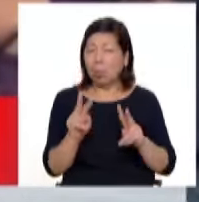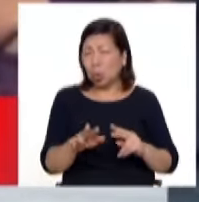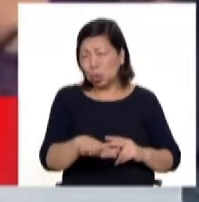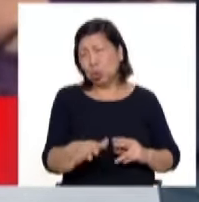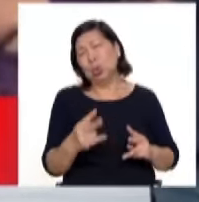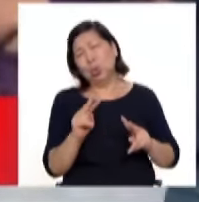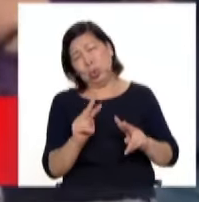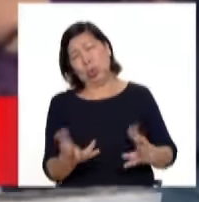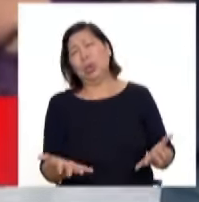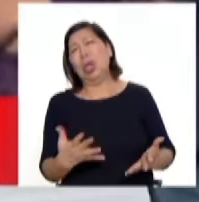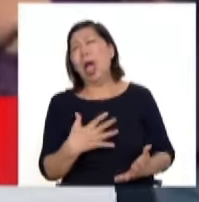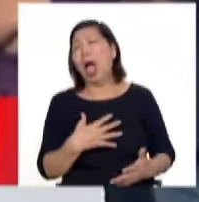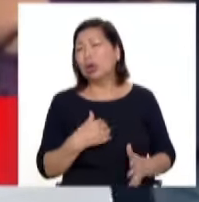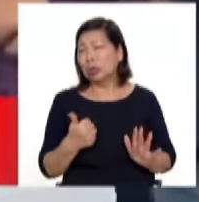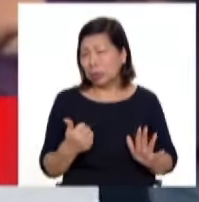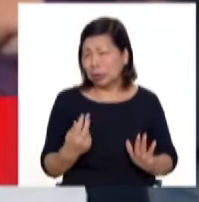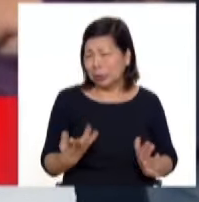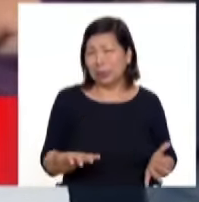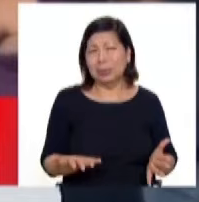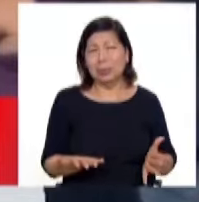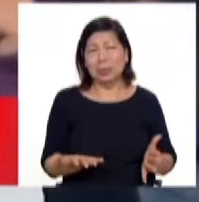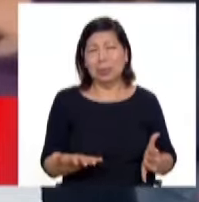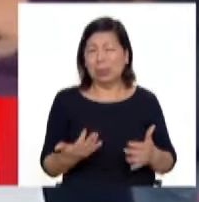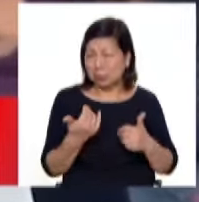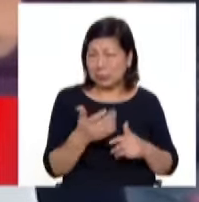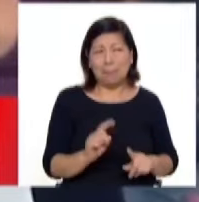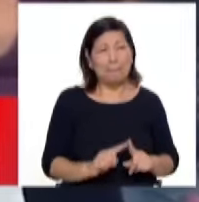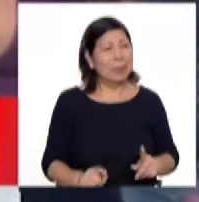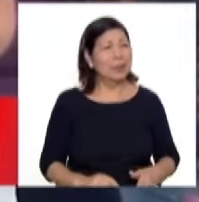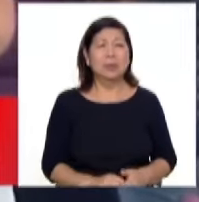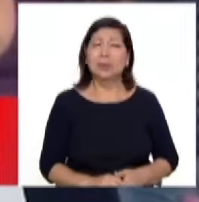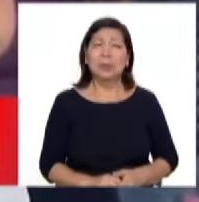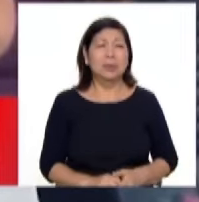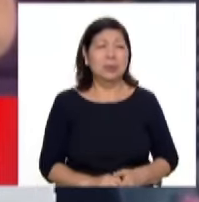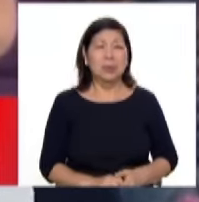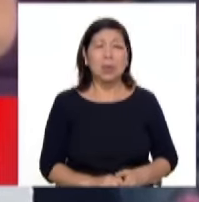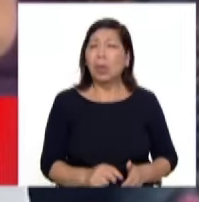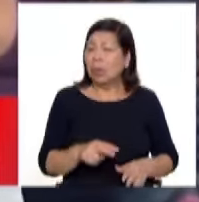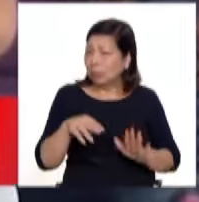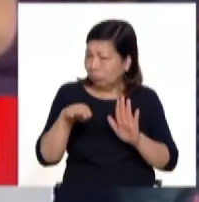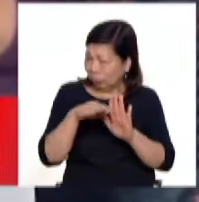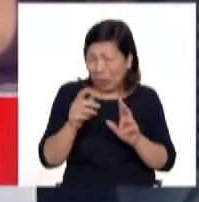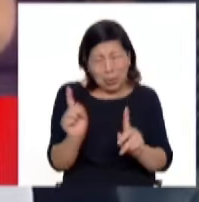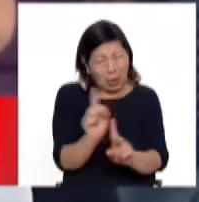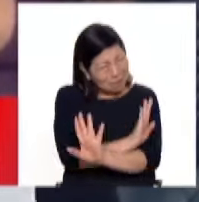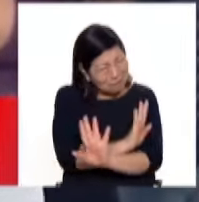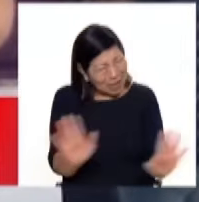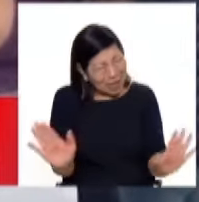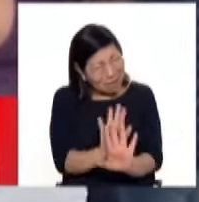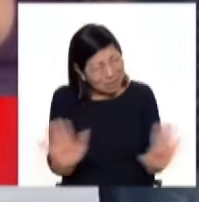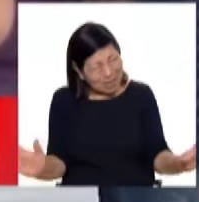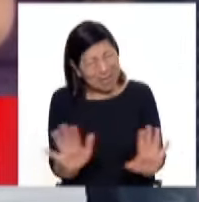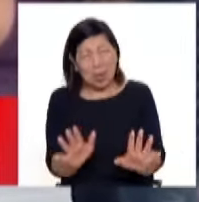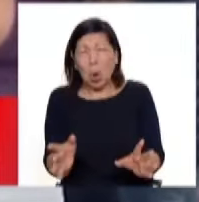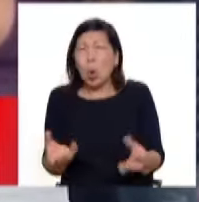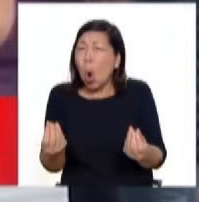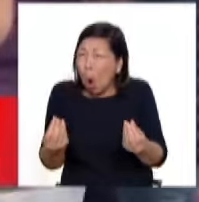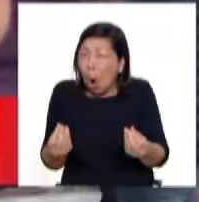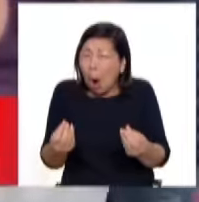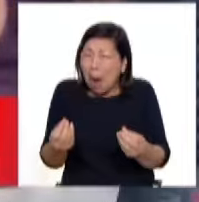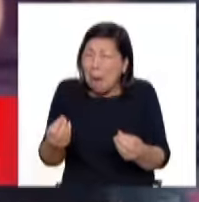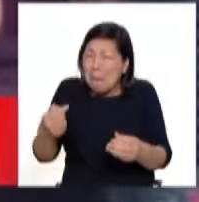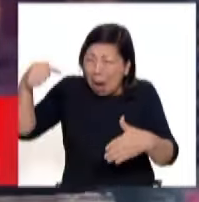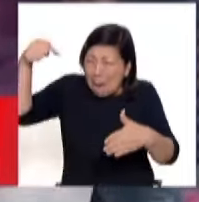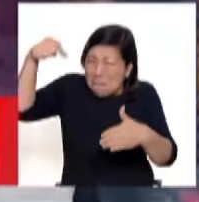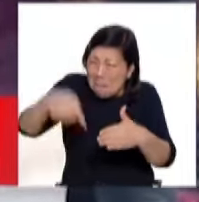niños chiquitos de 6, 7 años que están entrando a la corrida, pues estamos normalizando la violencia, estamos normalizando el maltrato, estamos